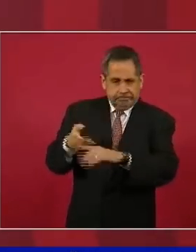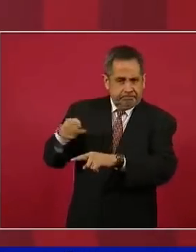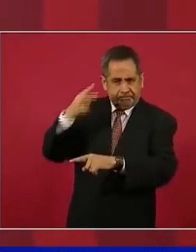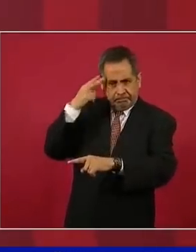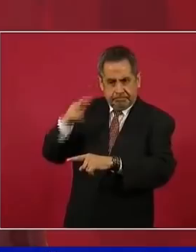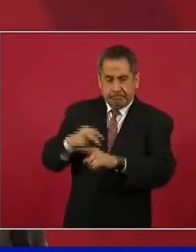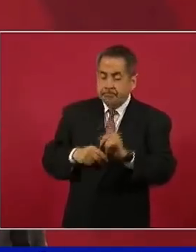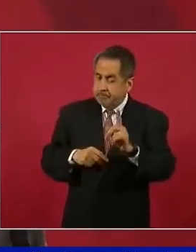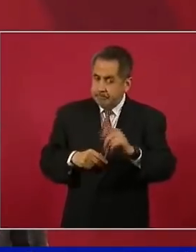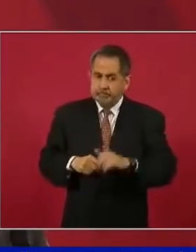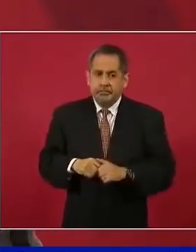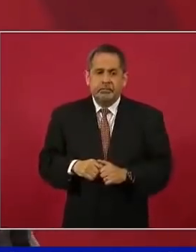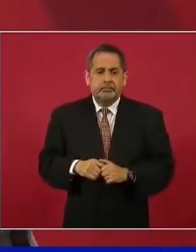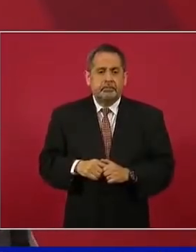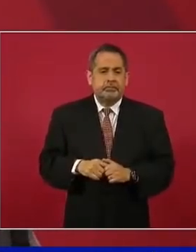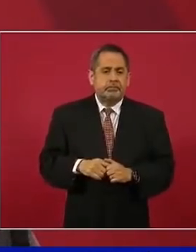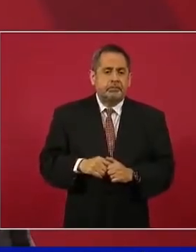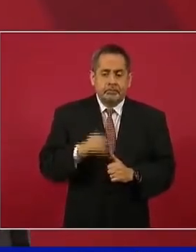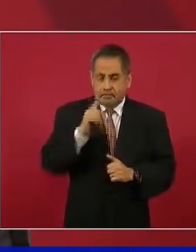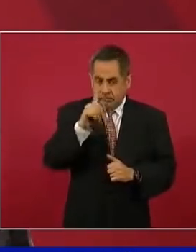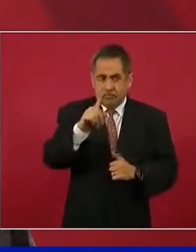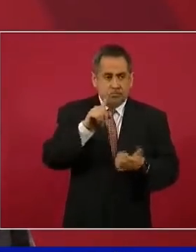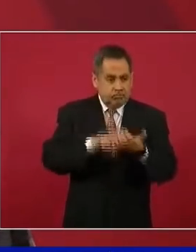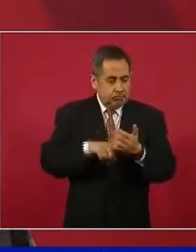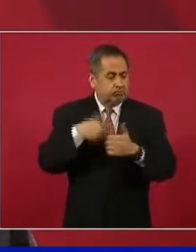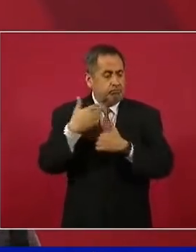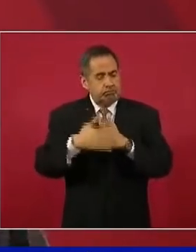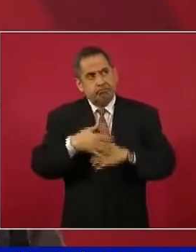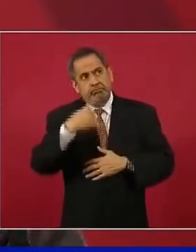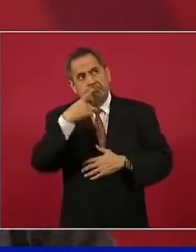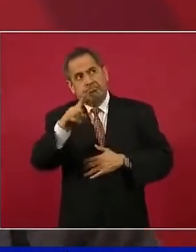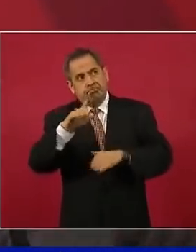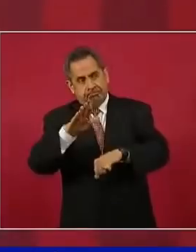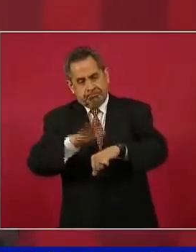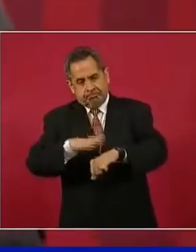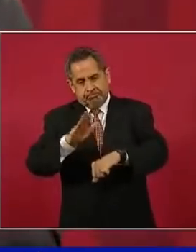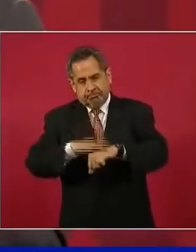Que esa es una demanda que tenemos